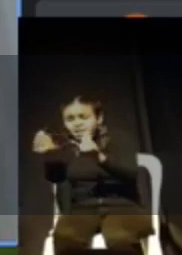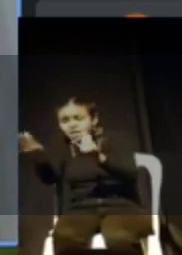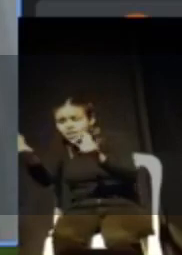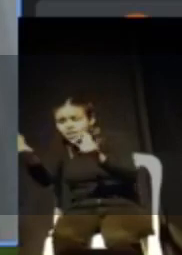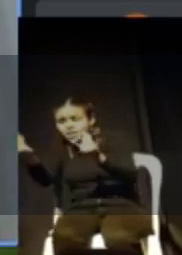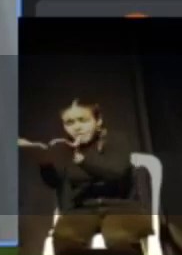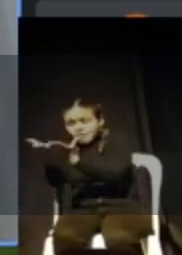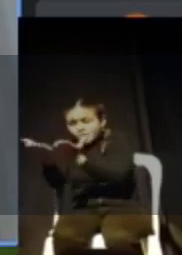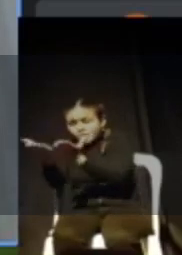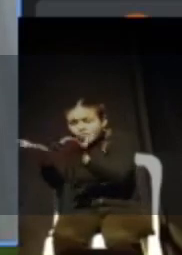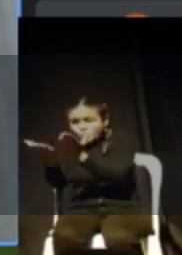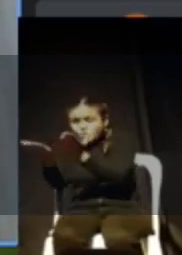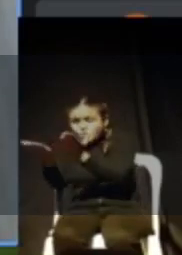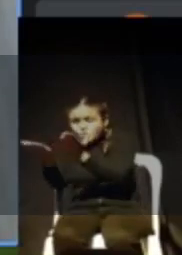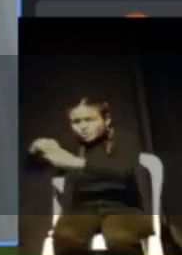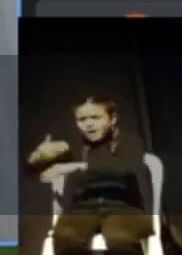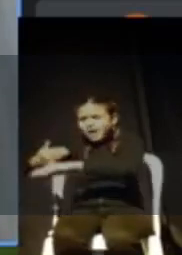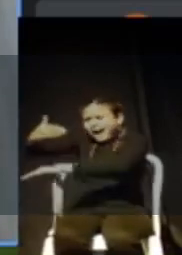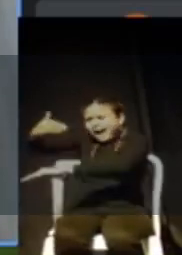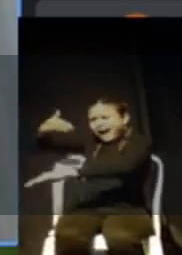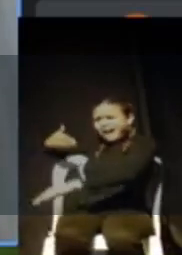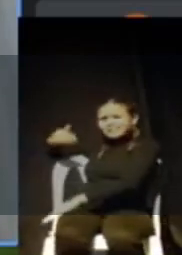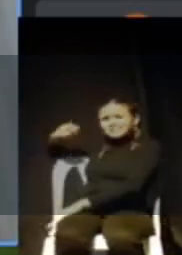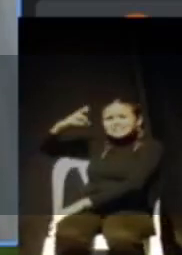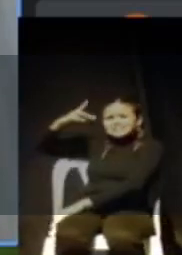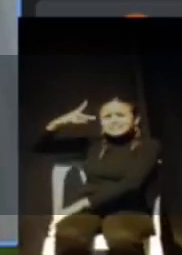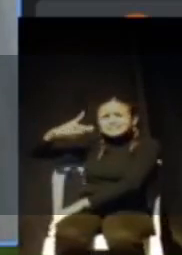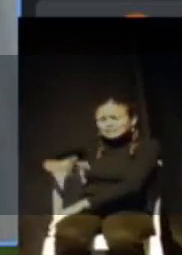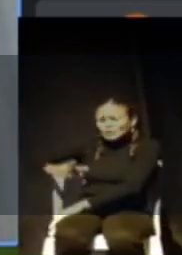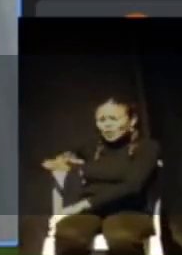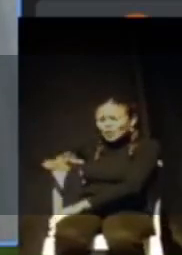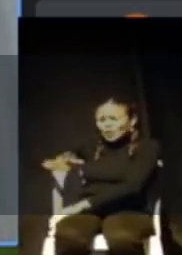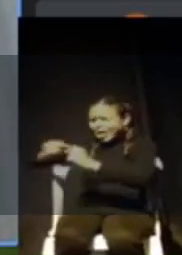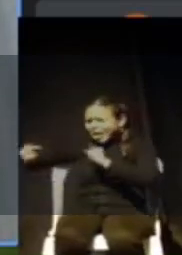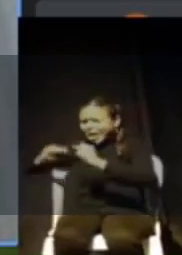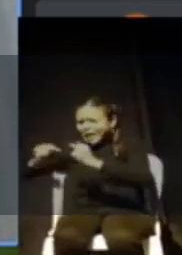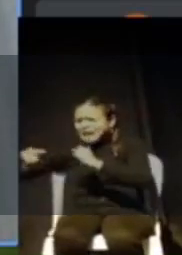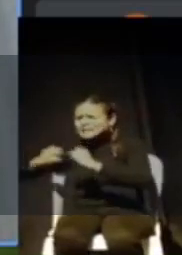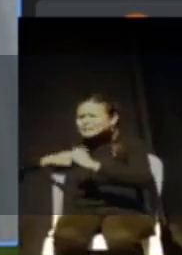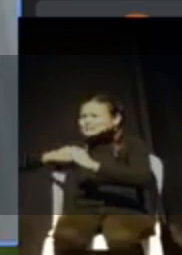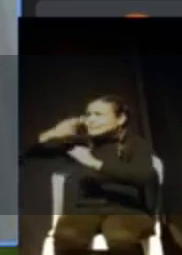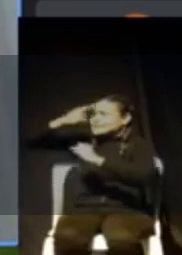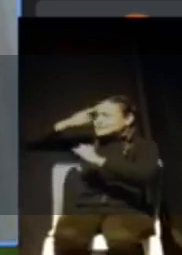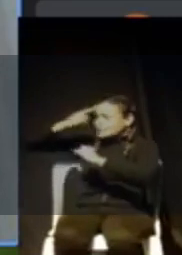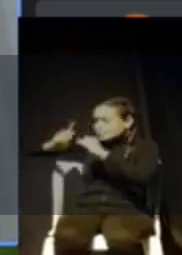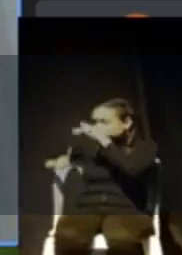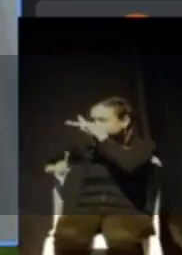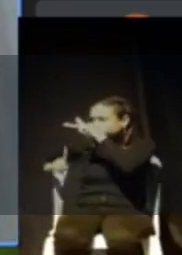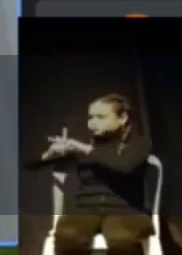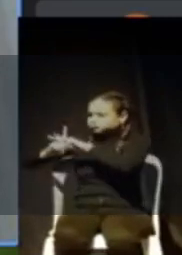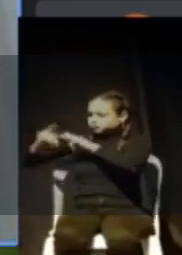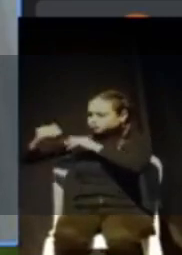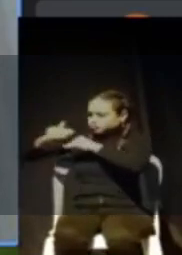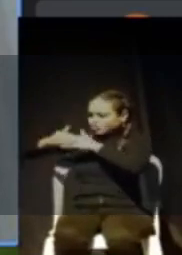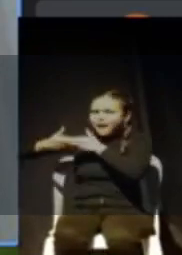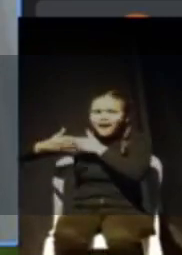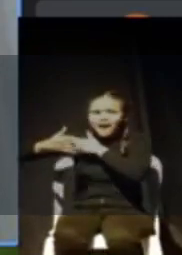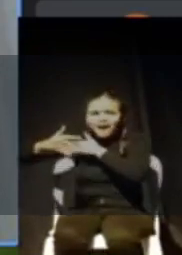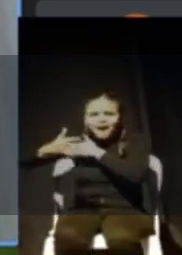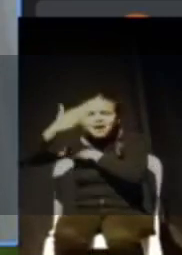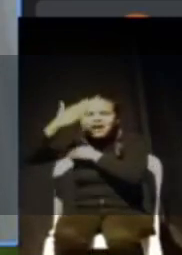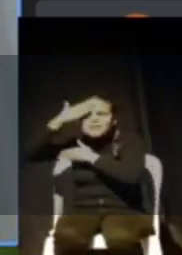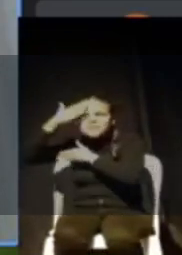CEA han surgido de una disputa histórica por los sentidos que propenden por la instalación de